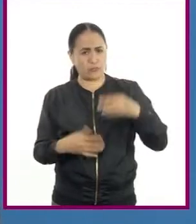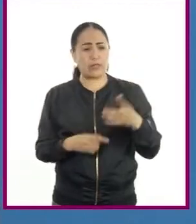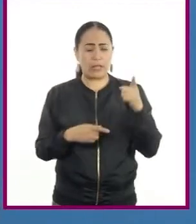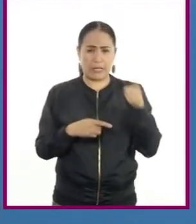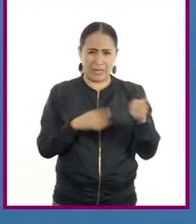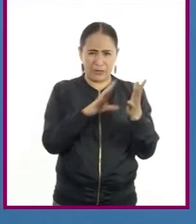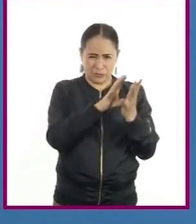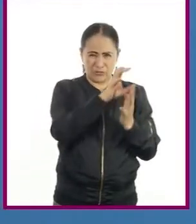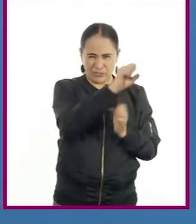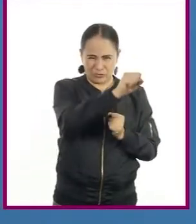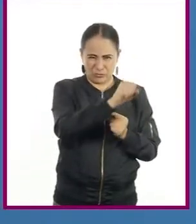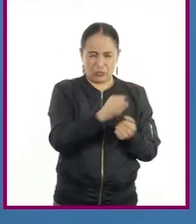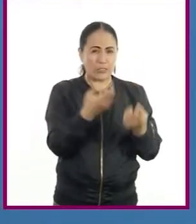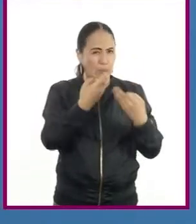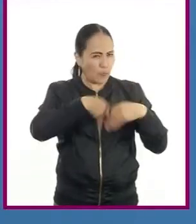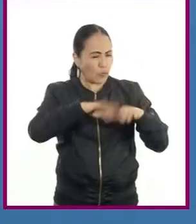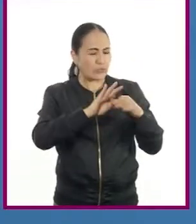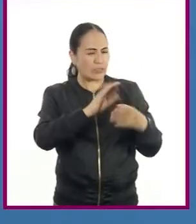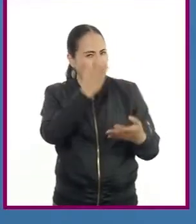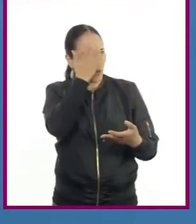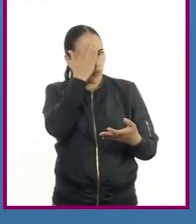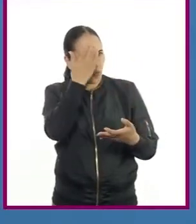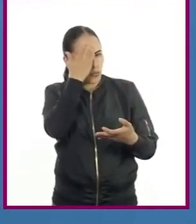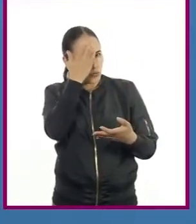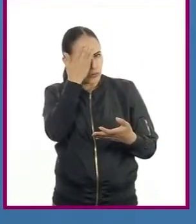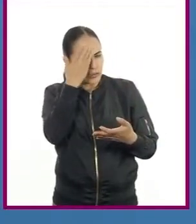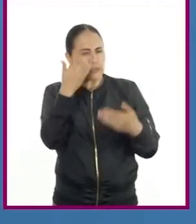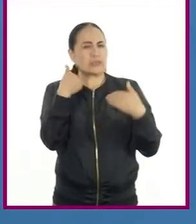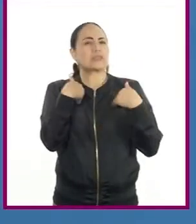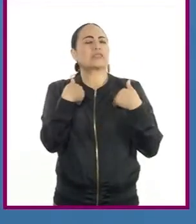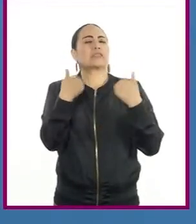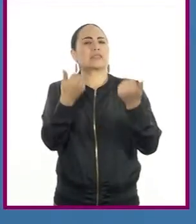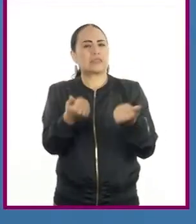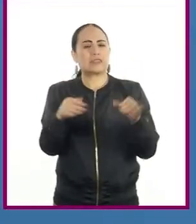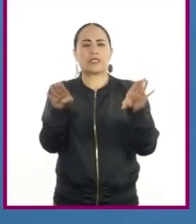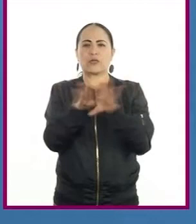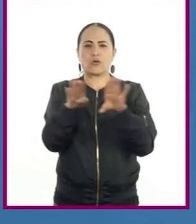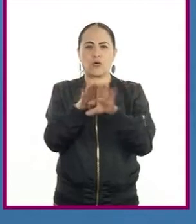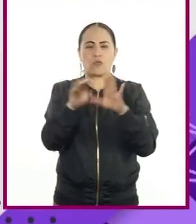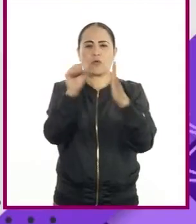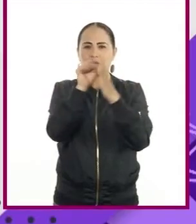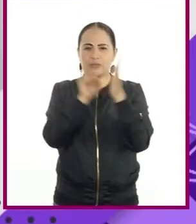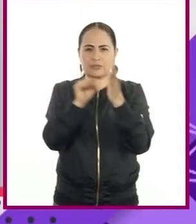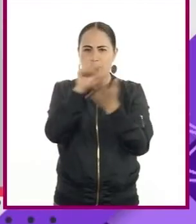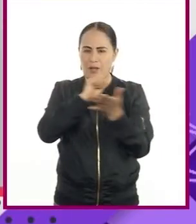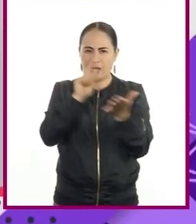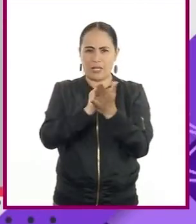muy importante conocer las leyes y entender la estructura del sistema legal.